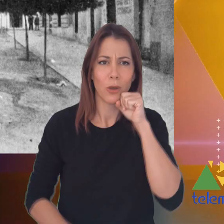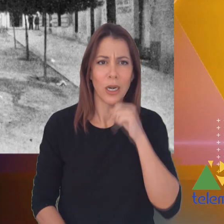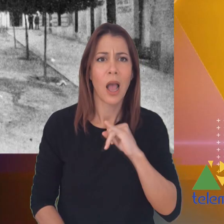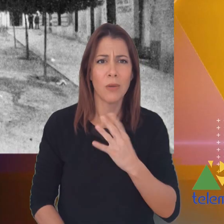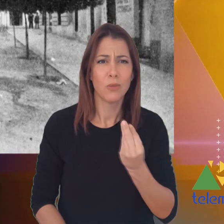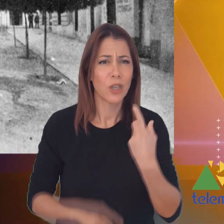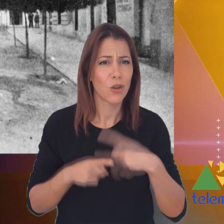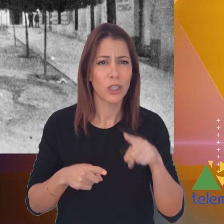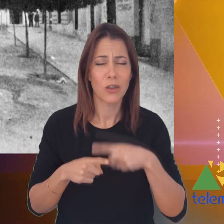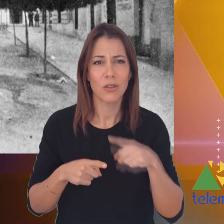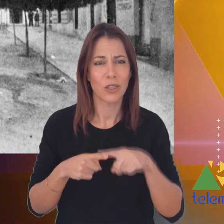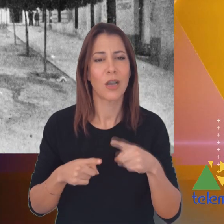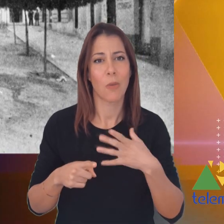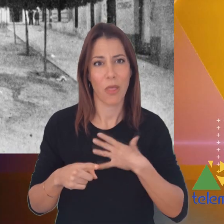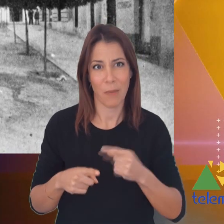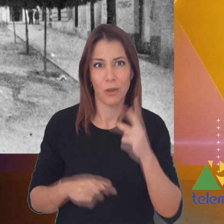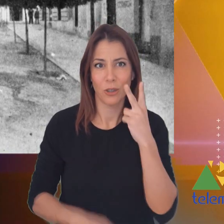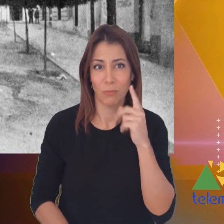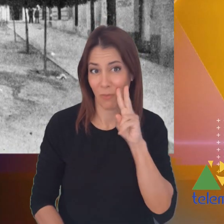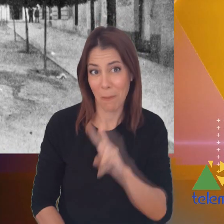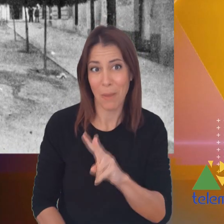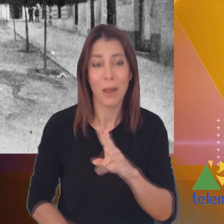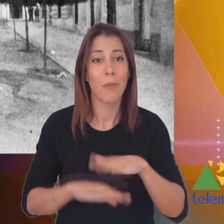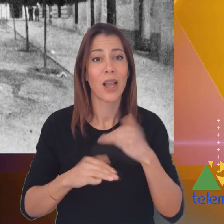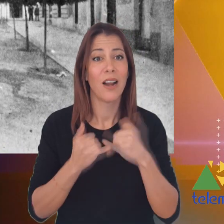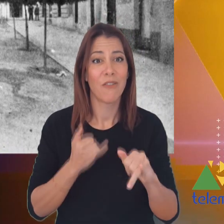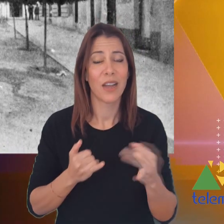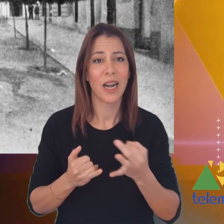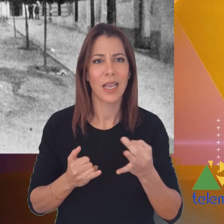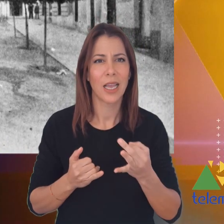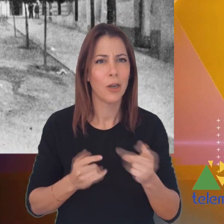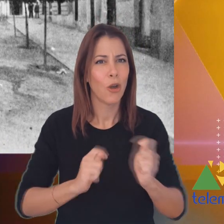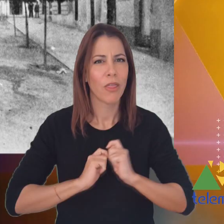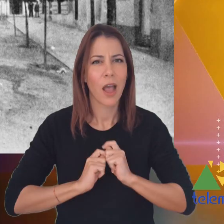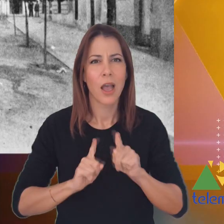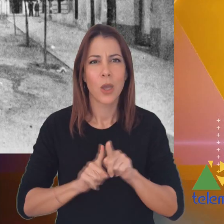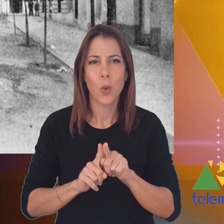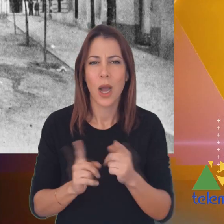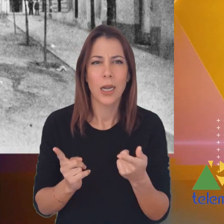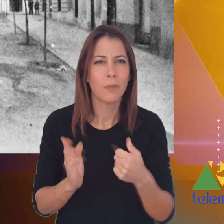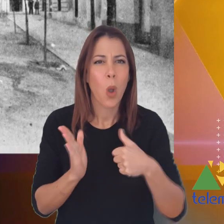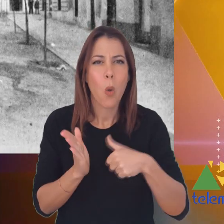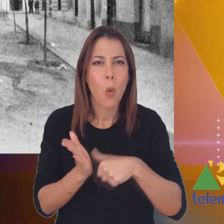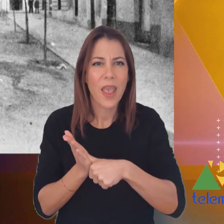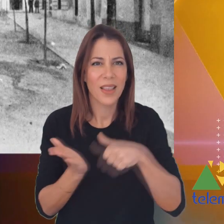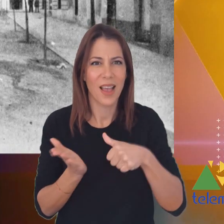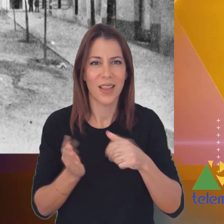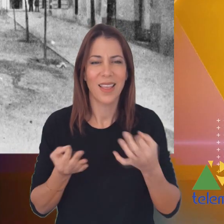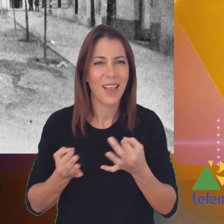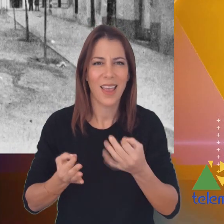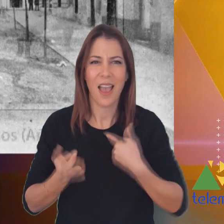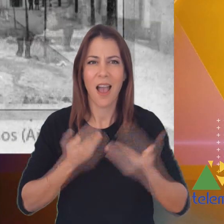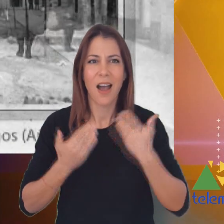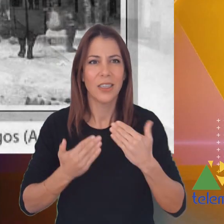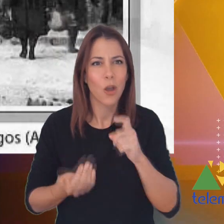y tantas cosas que podemos ir observando, ¿verdad? Porque al final nos dejan esa huella que nos hablan de lo que fuimos y de lo que somos, en definitiva,